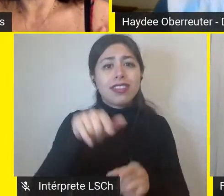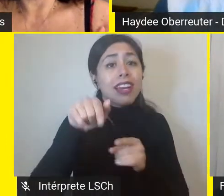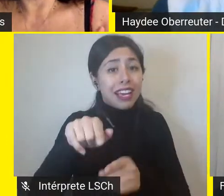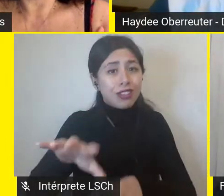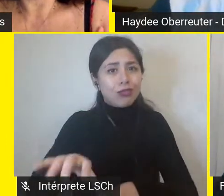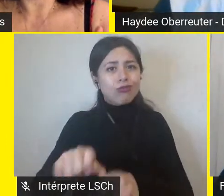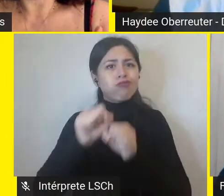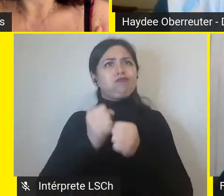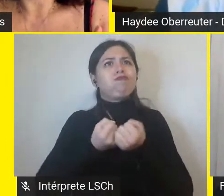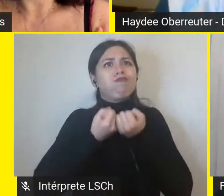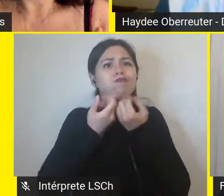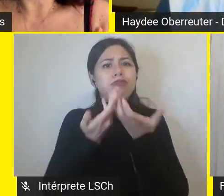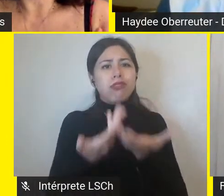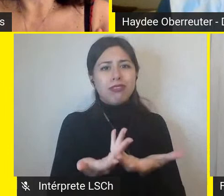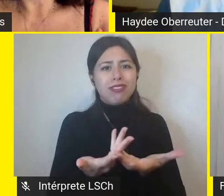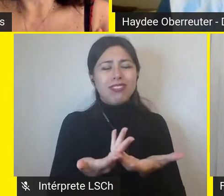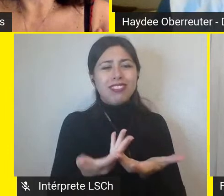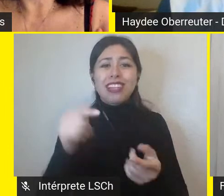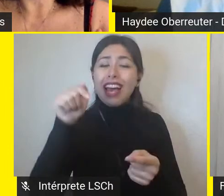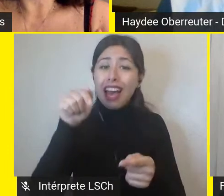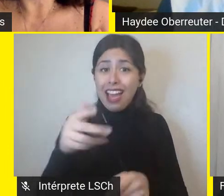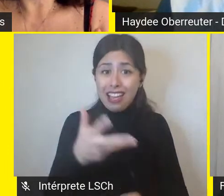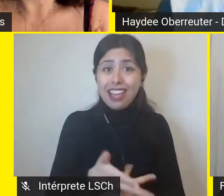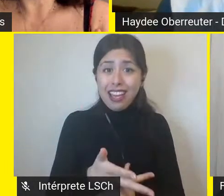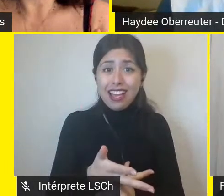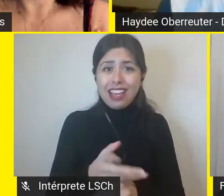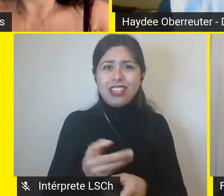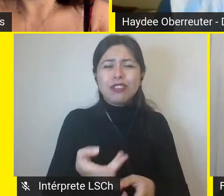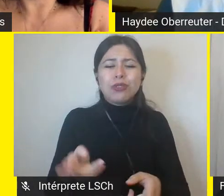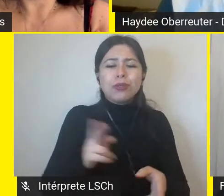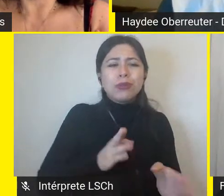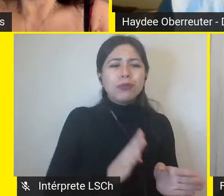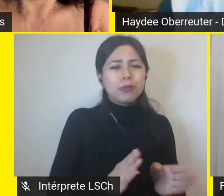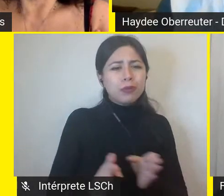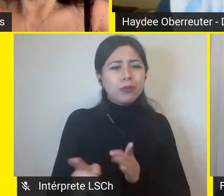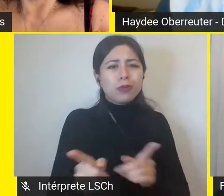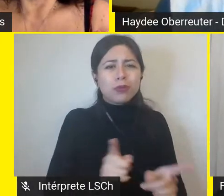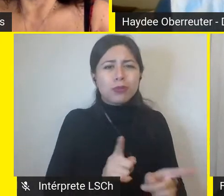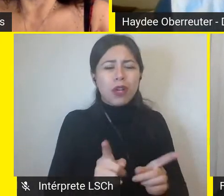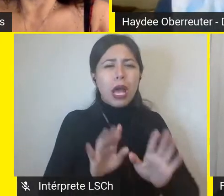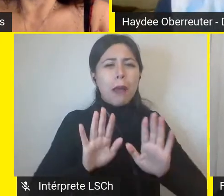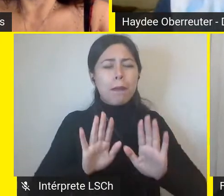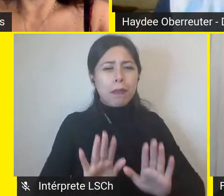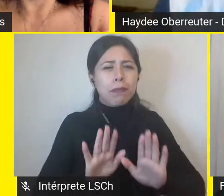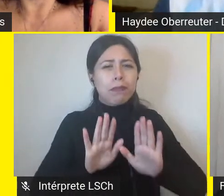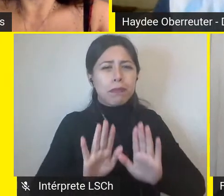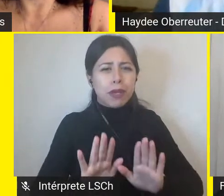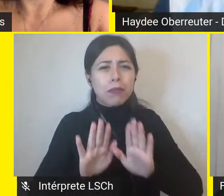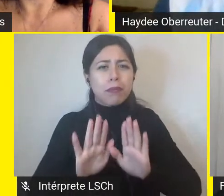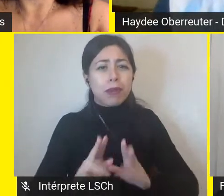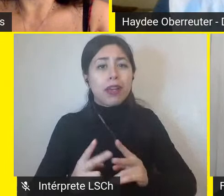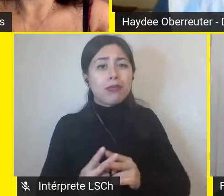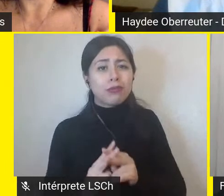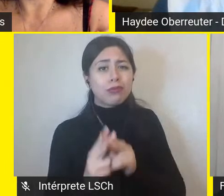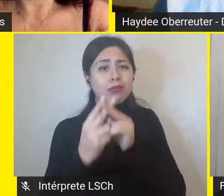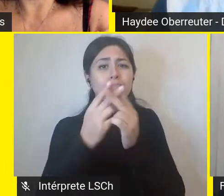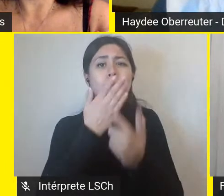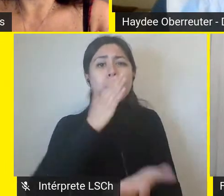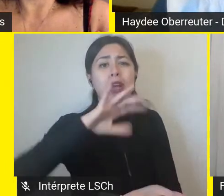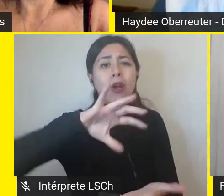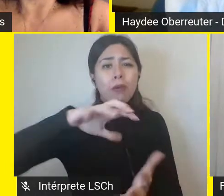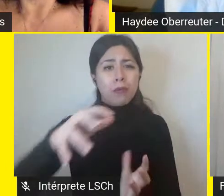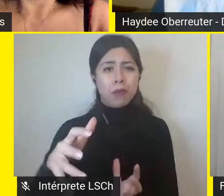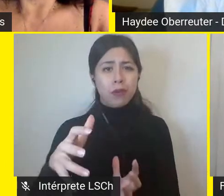el habla y que es la que está ahí hoy día reorganizándose y esperando a construir un mundo mejor